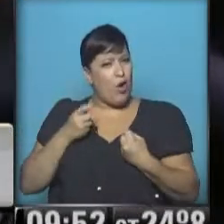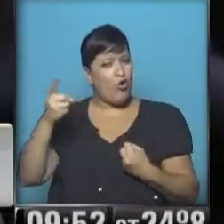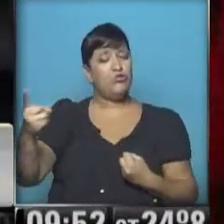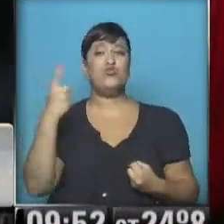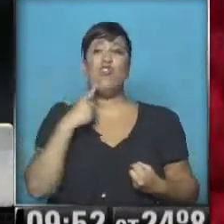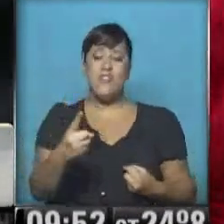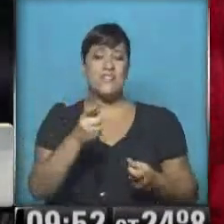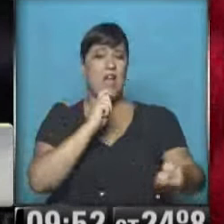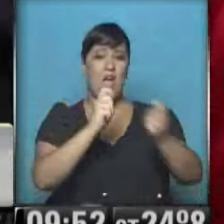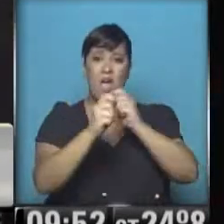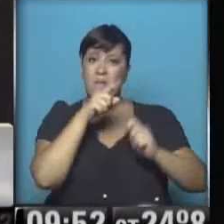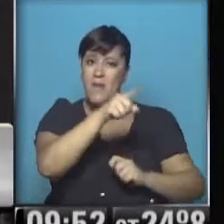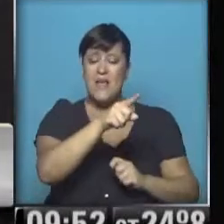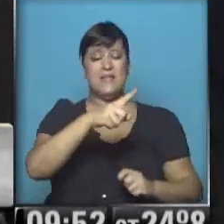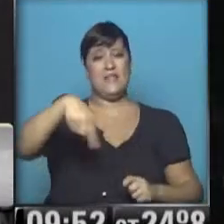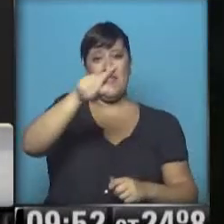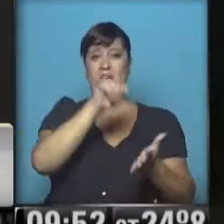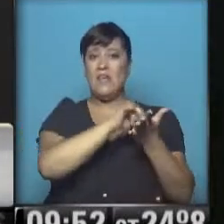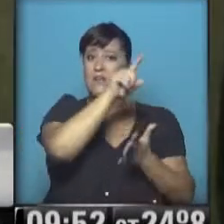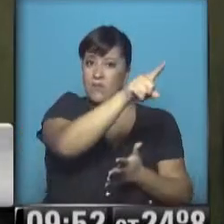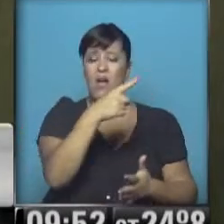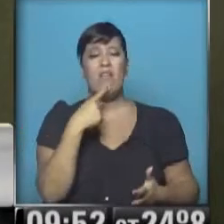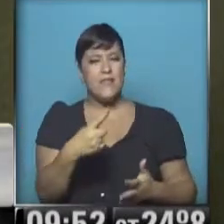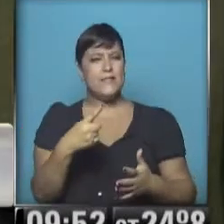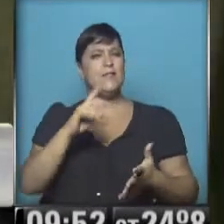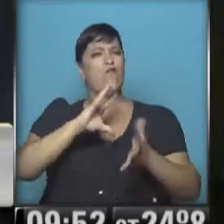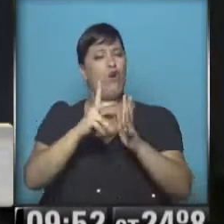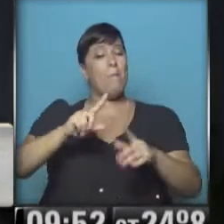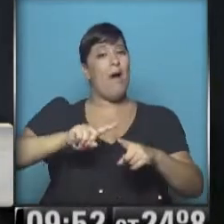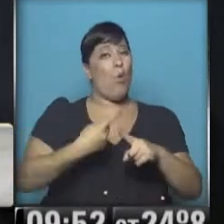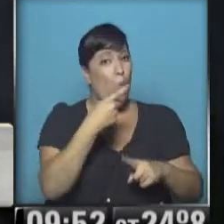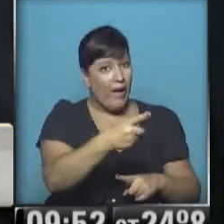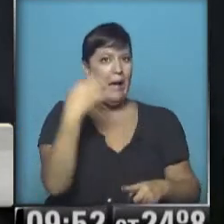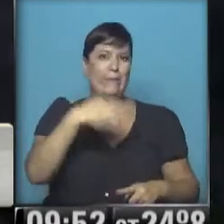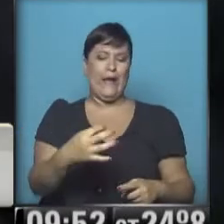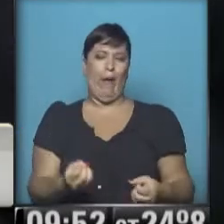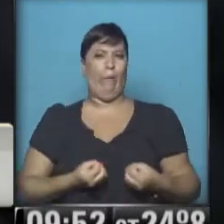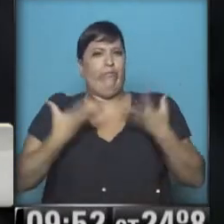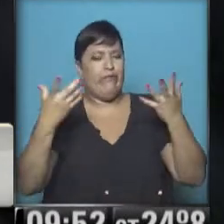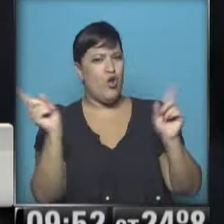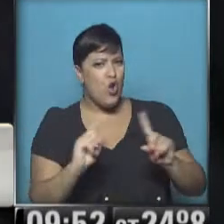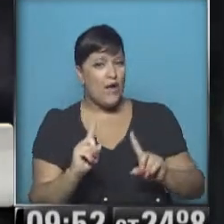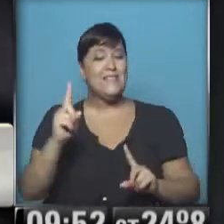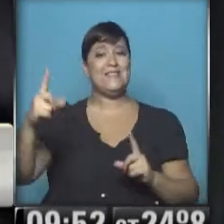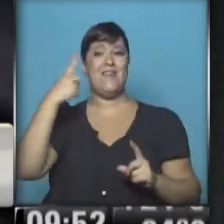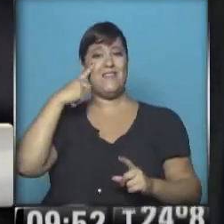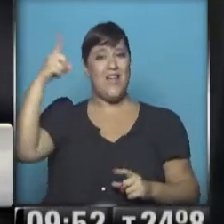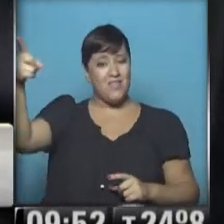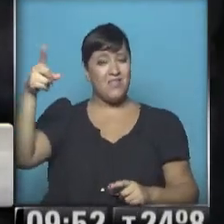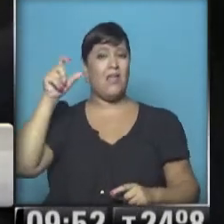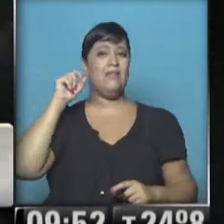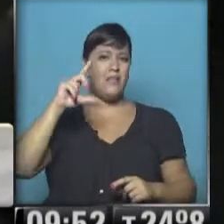la prensa local equivalen a una huelga no declarada un de blasio un alcalde dentro de lo que se puede hablar